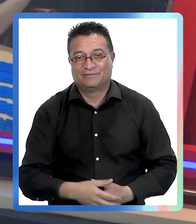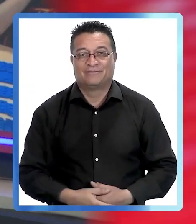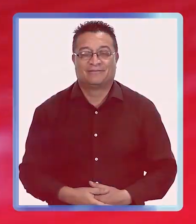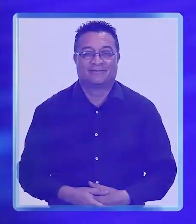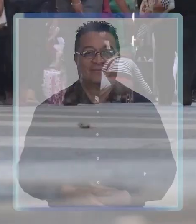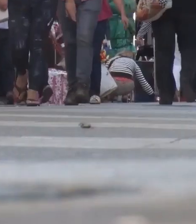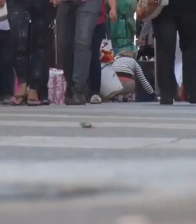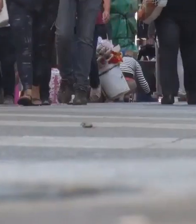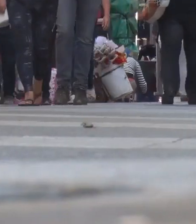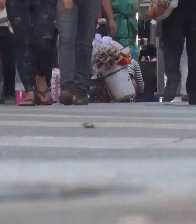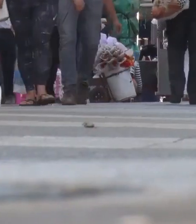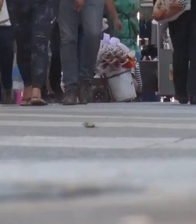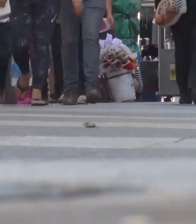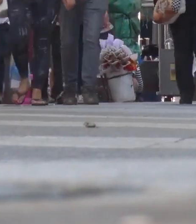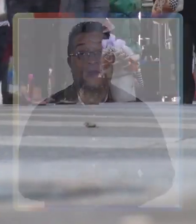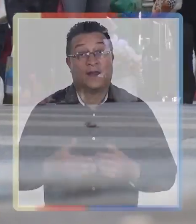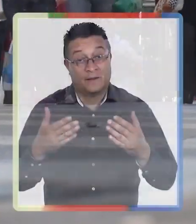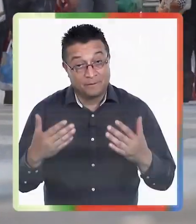de hoy